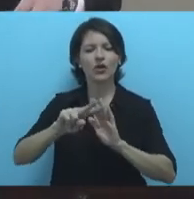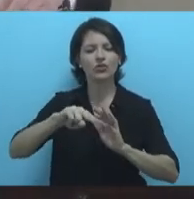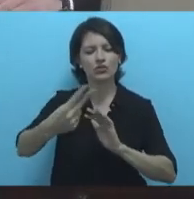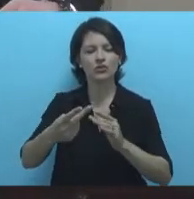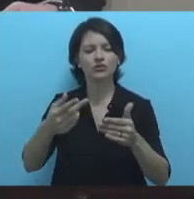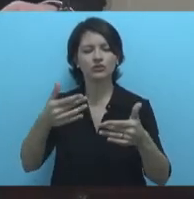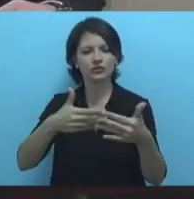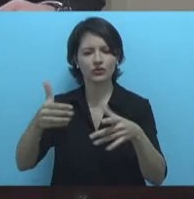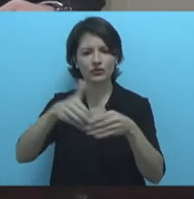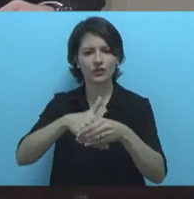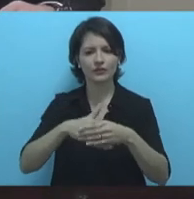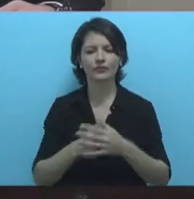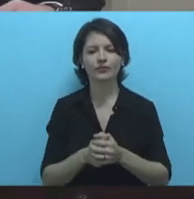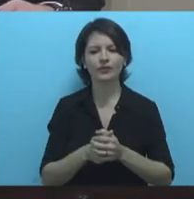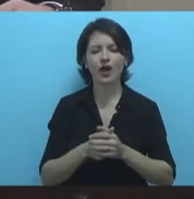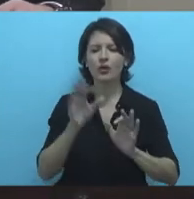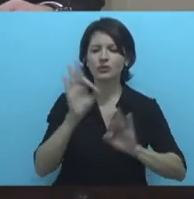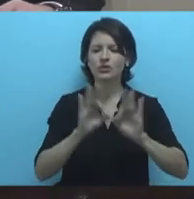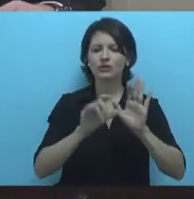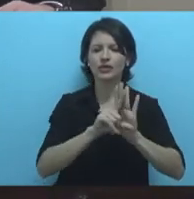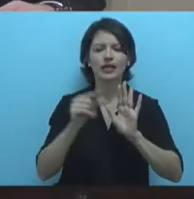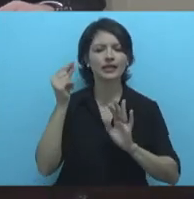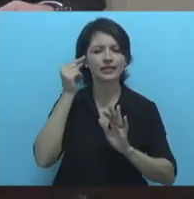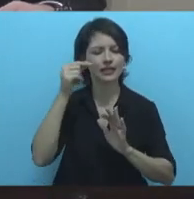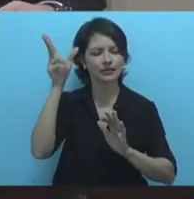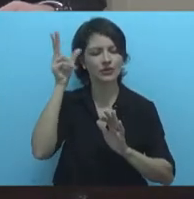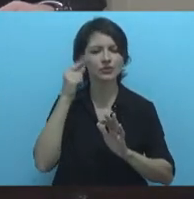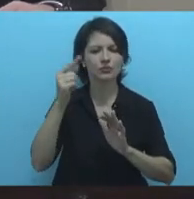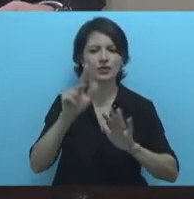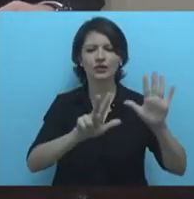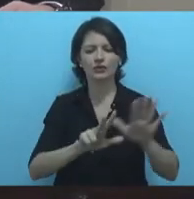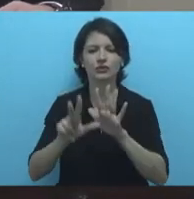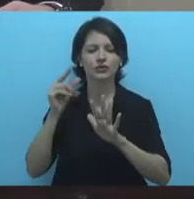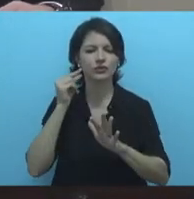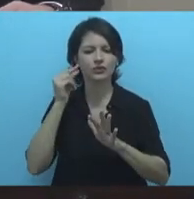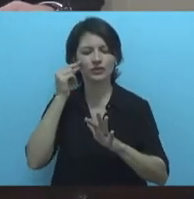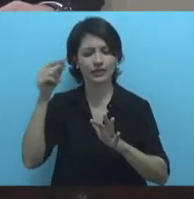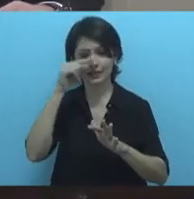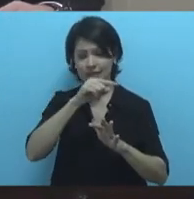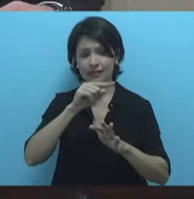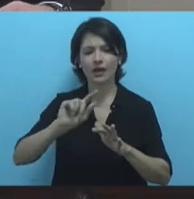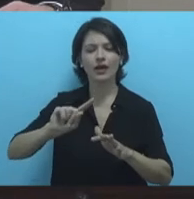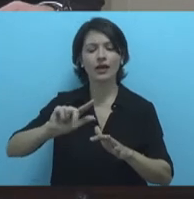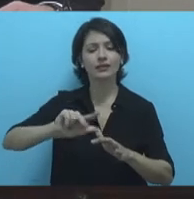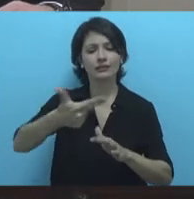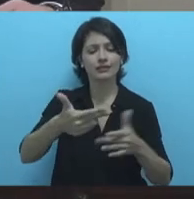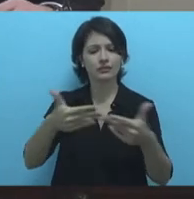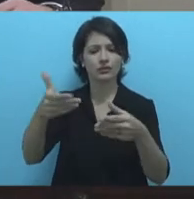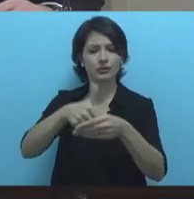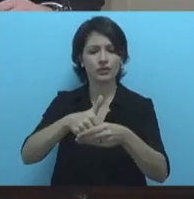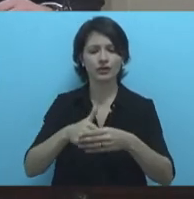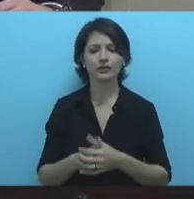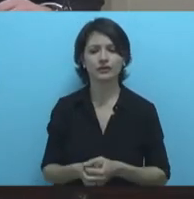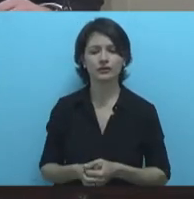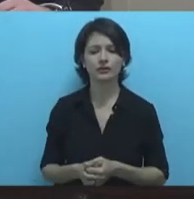sesiones el número 27 proyecto de ley 38 mil 837 preferencias para 3 sesiones y que